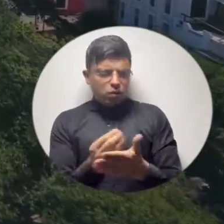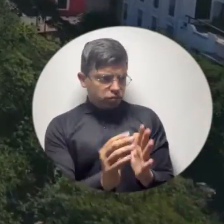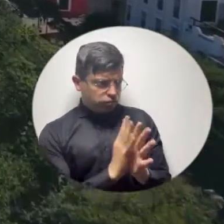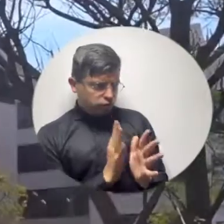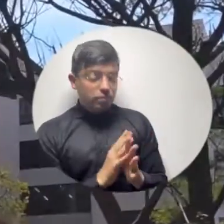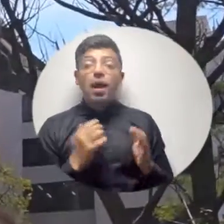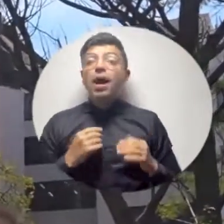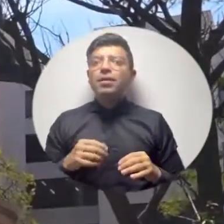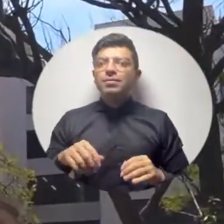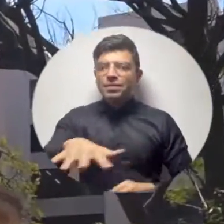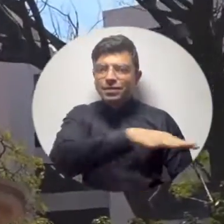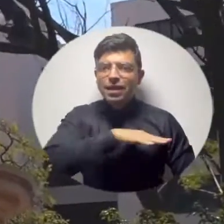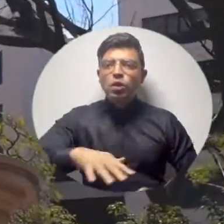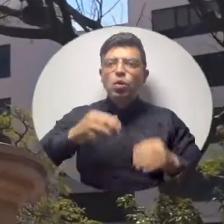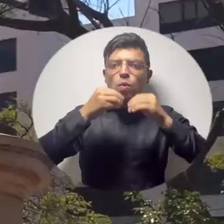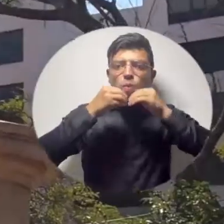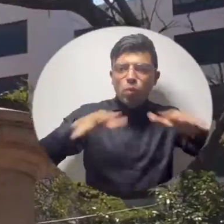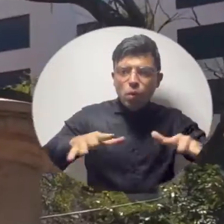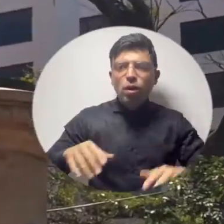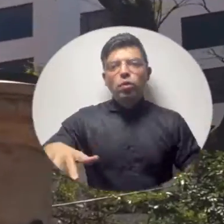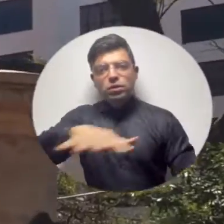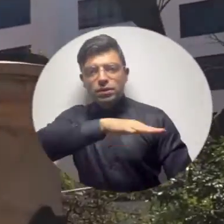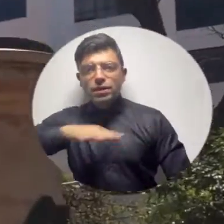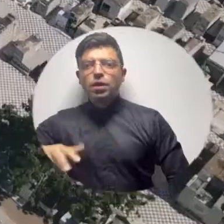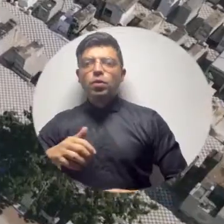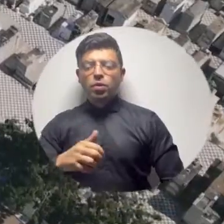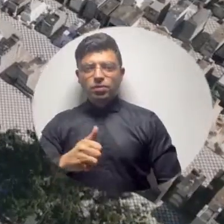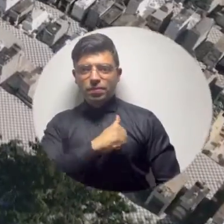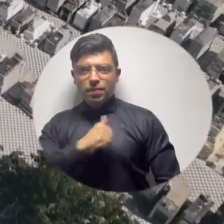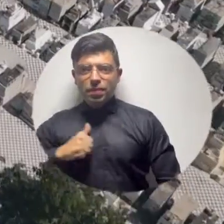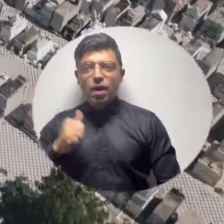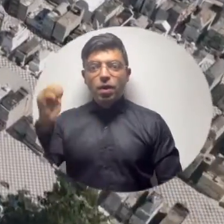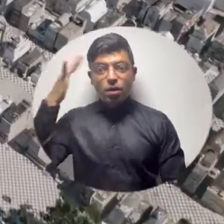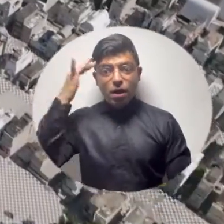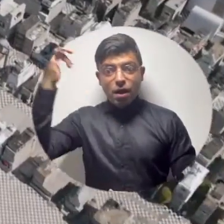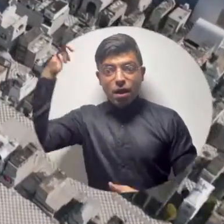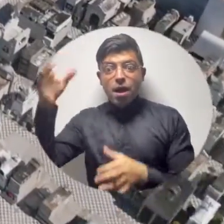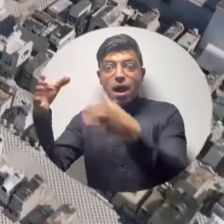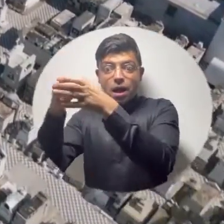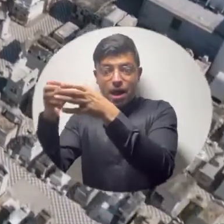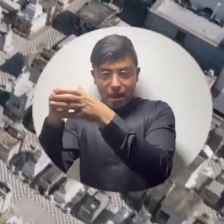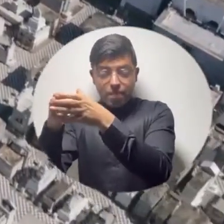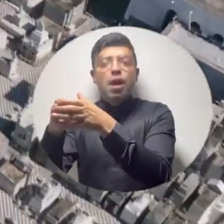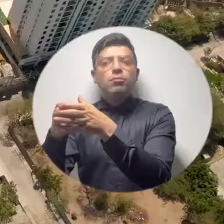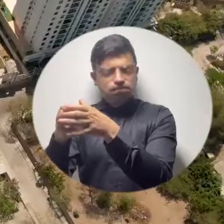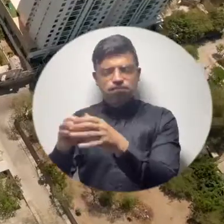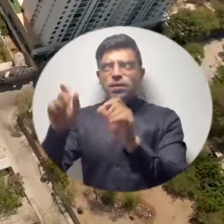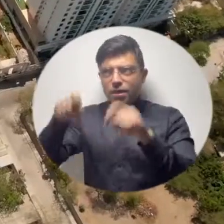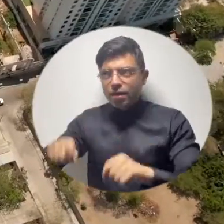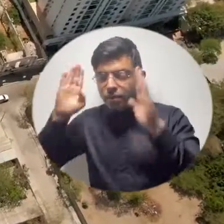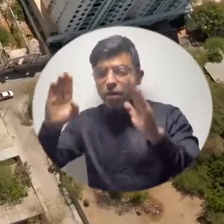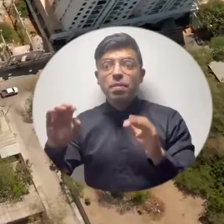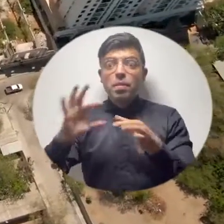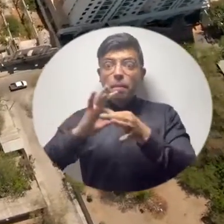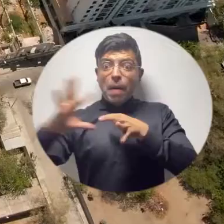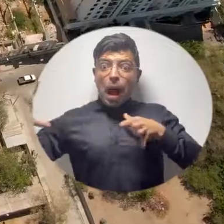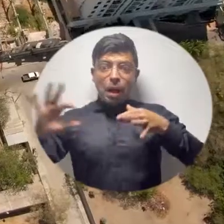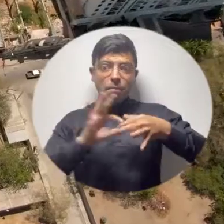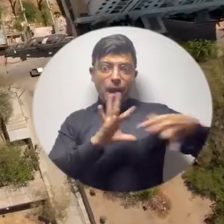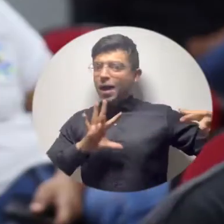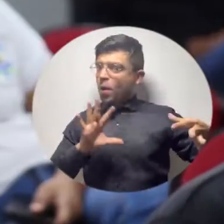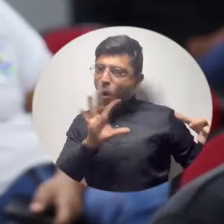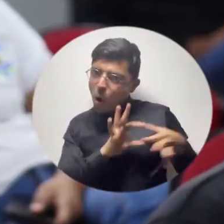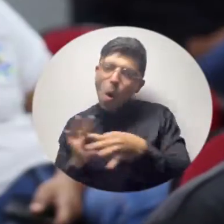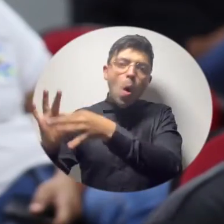el sector público y el sector privado tenga en cuenta la academia. No somos ruedas sueltas, esto es un engranaje, y que desde la academia